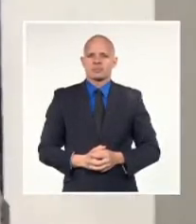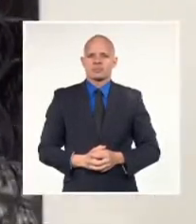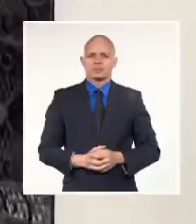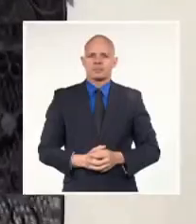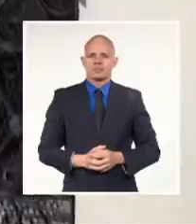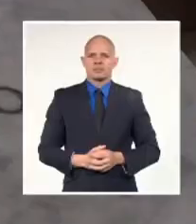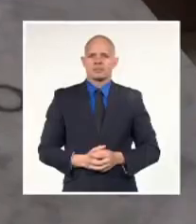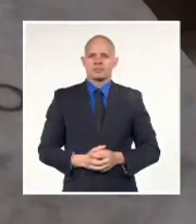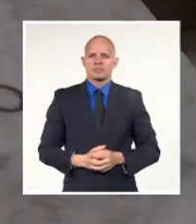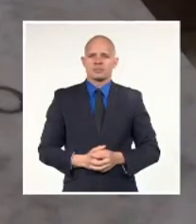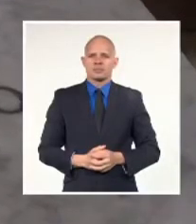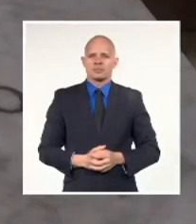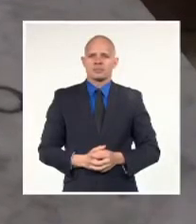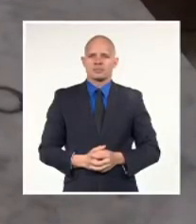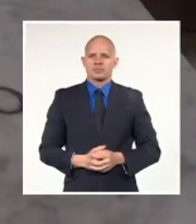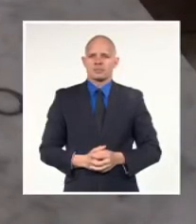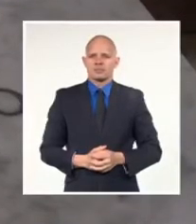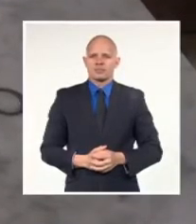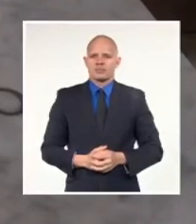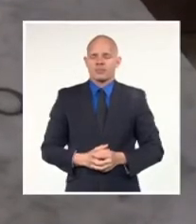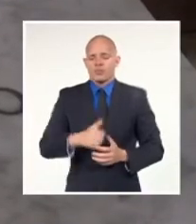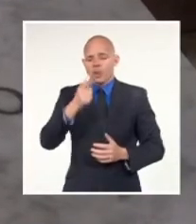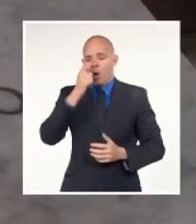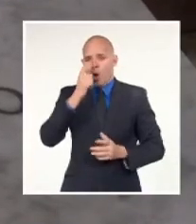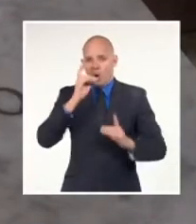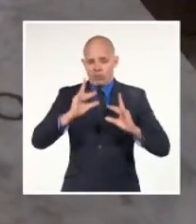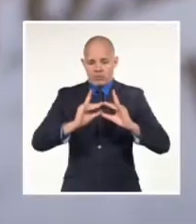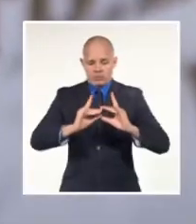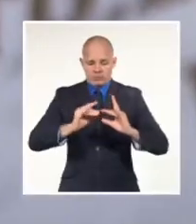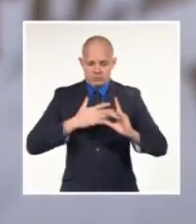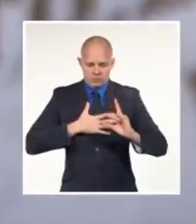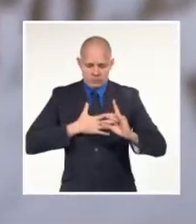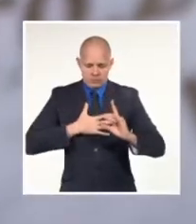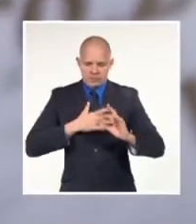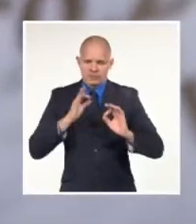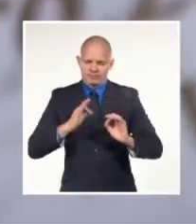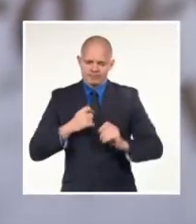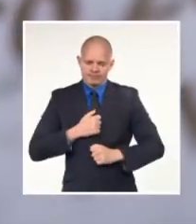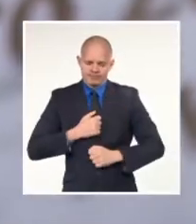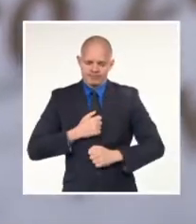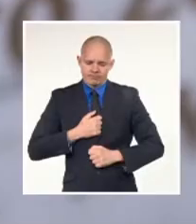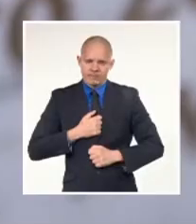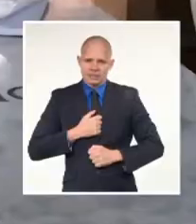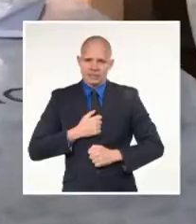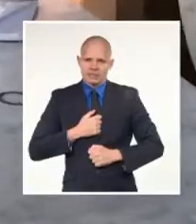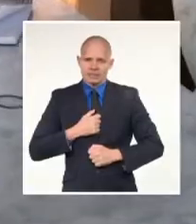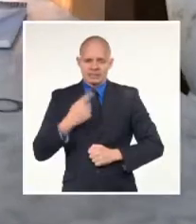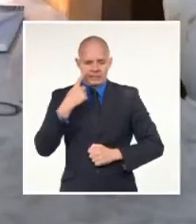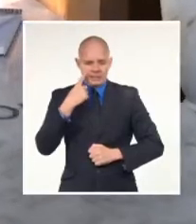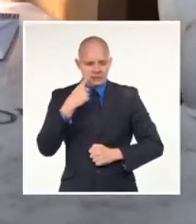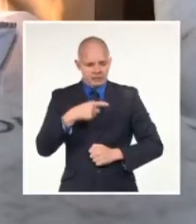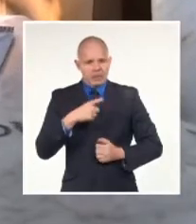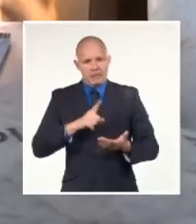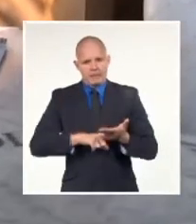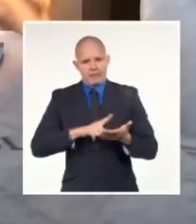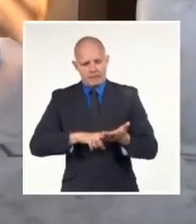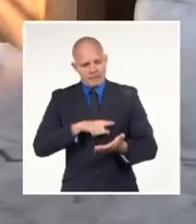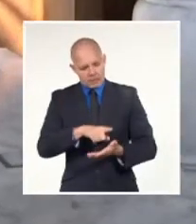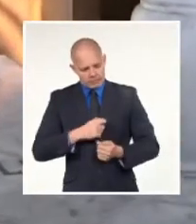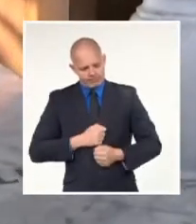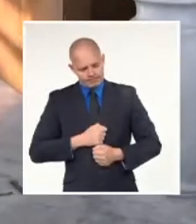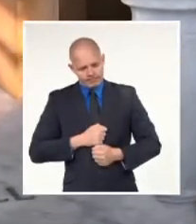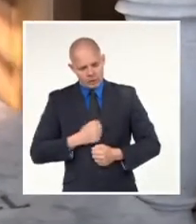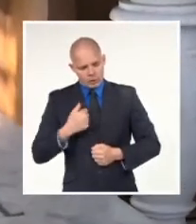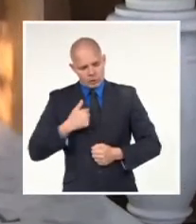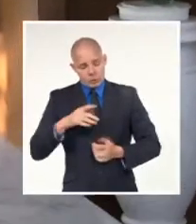Mi viejo, tú, Alviso y los nacionalistas me ayudaron a sentirme orgulloso de ser quien soy. No quiero